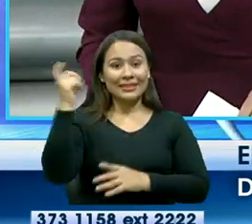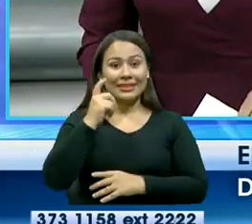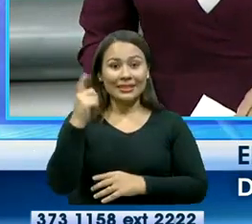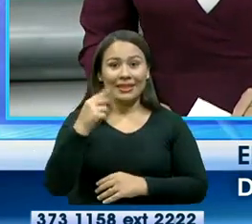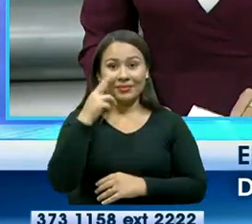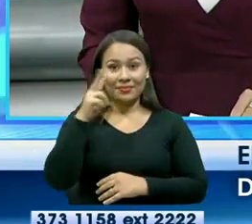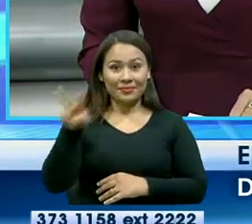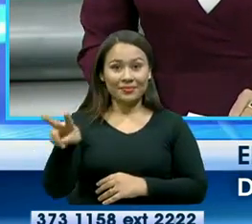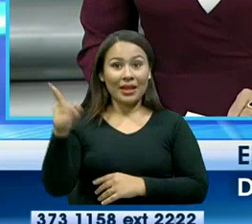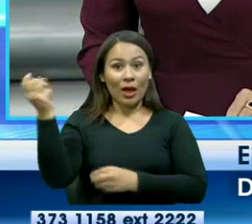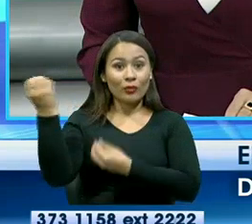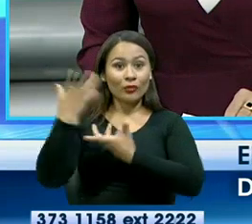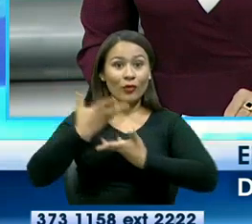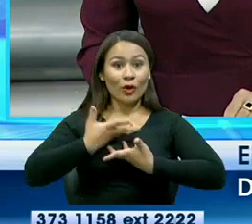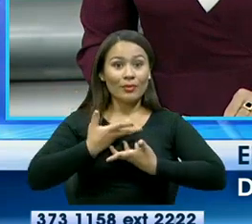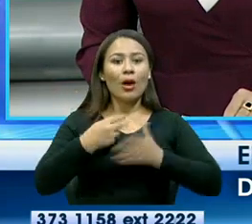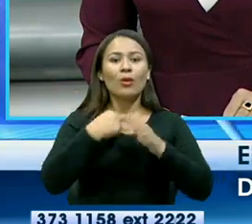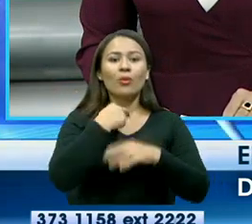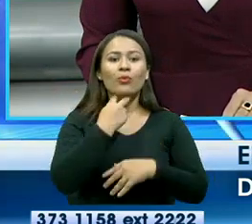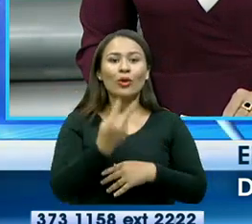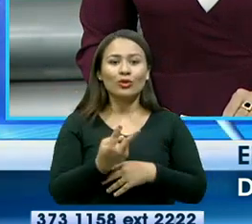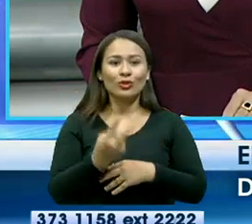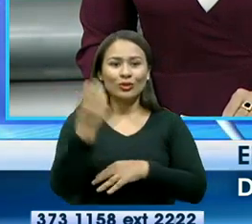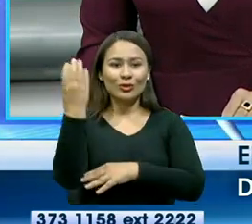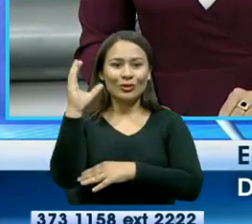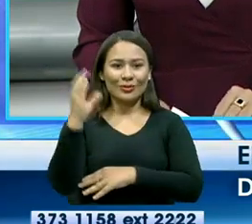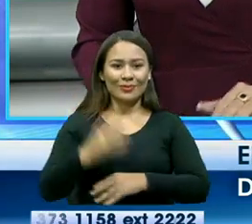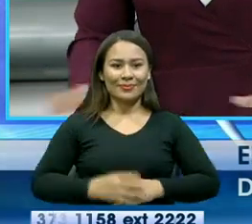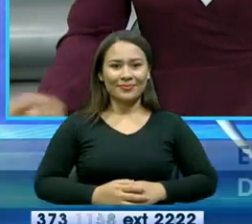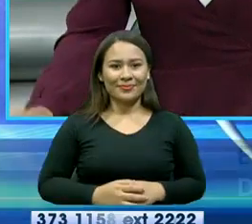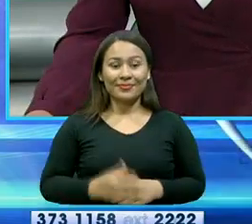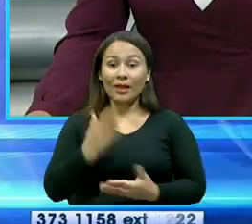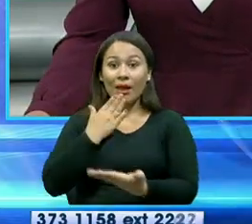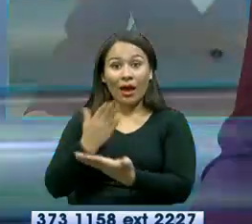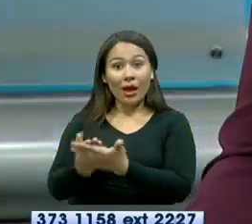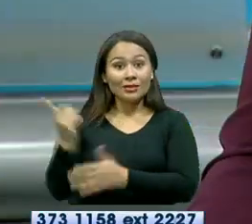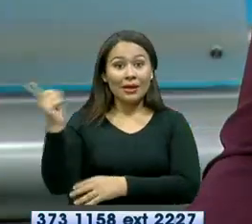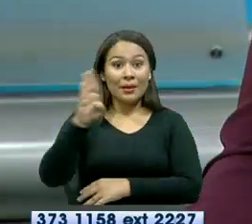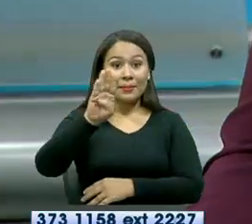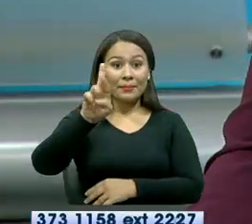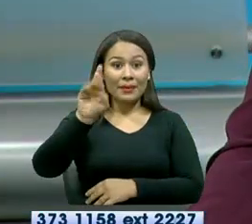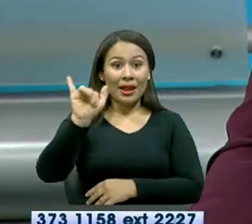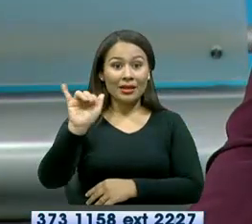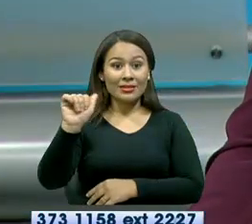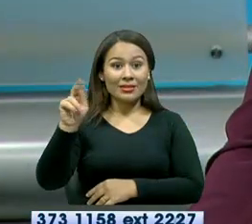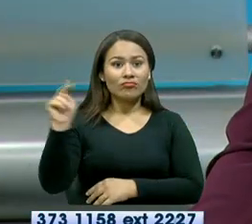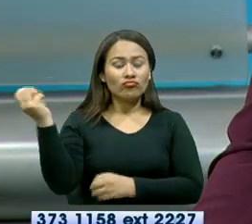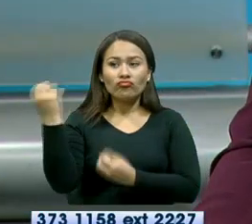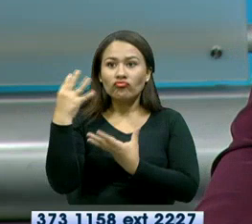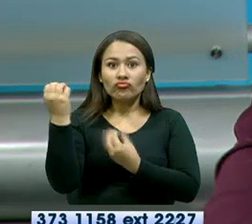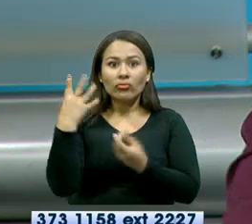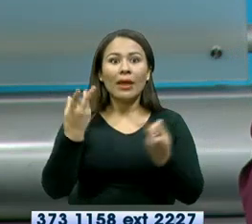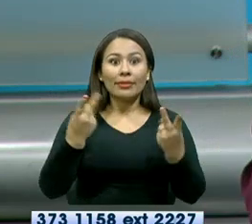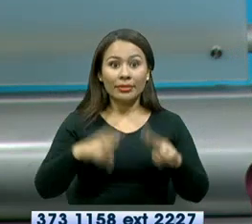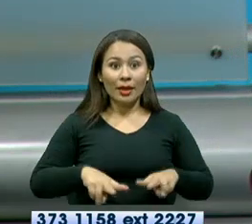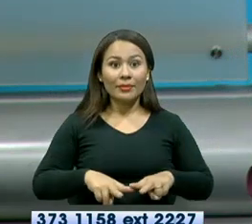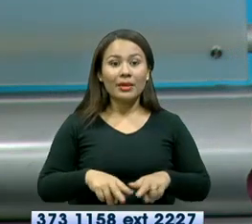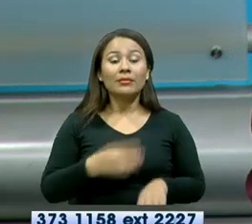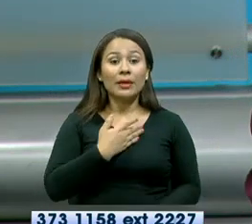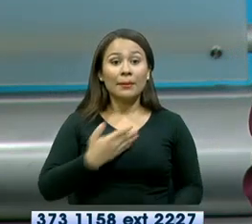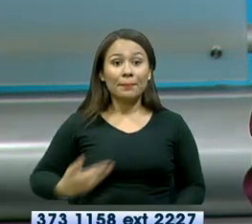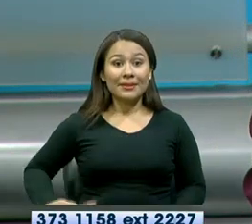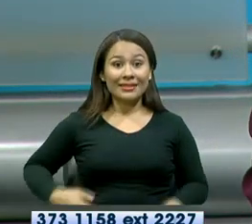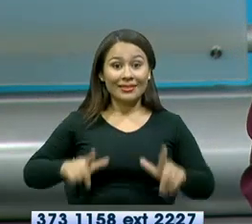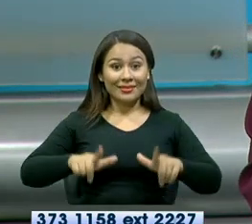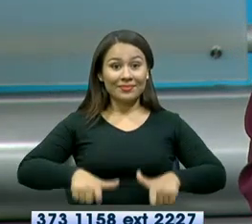Skipus informándoles desde la ciudad de Bogotá, en Colombia. Gracias, Brian, por ese completo informe. Y por otra parte, el presidente